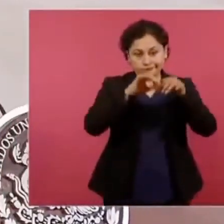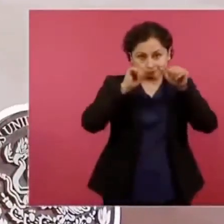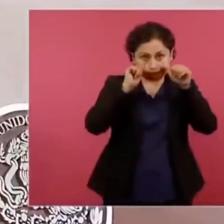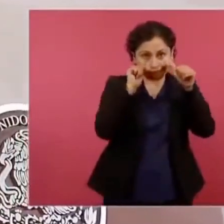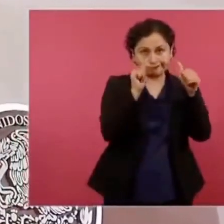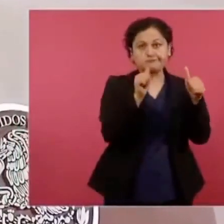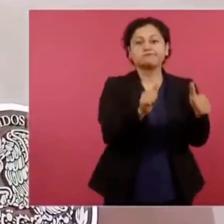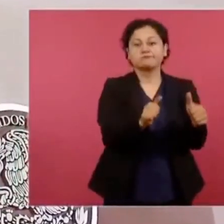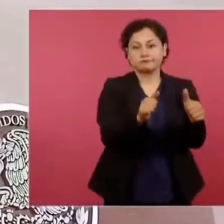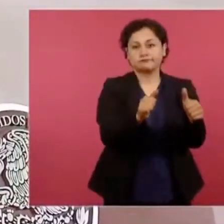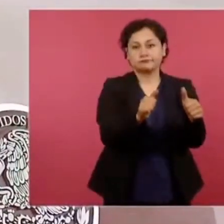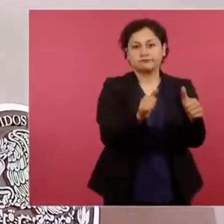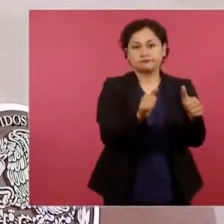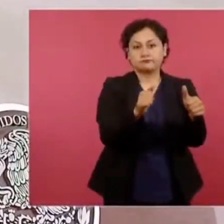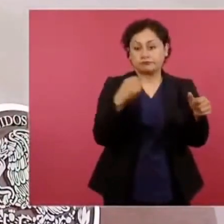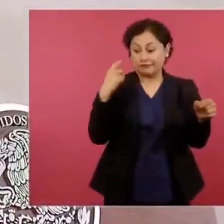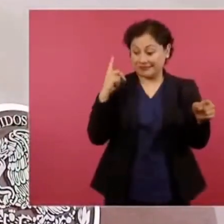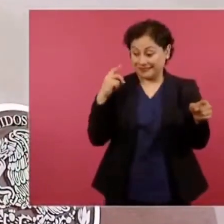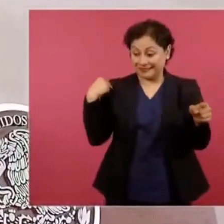a